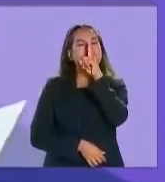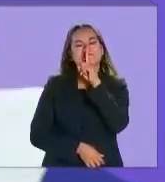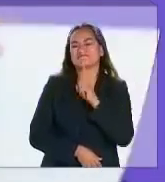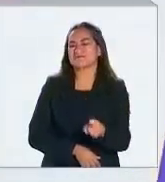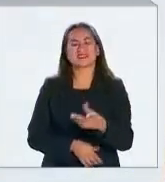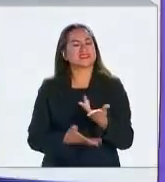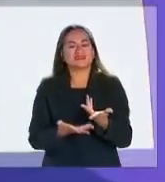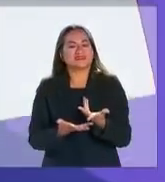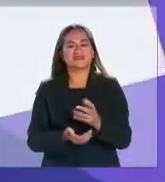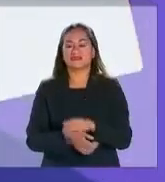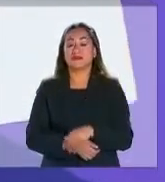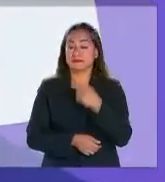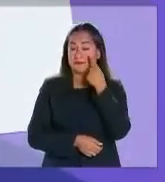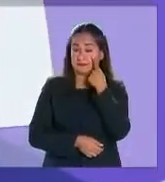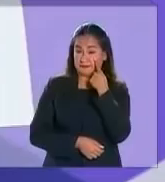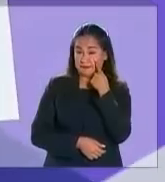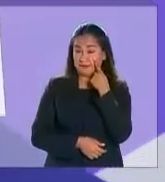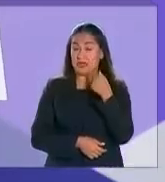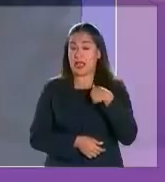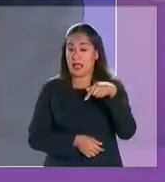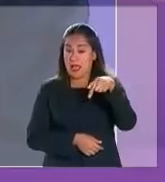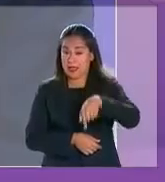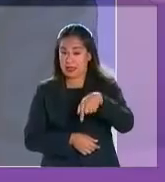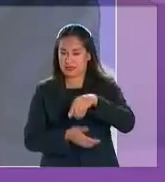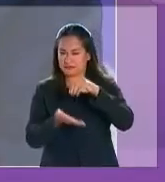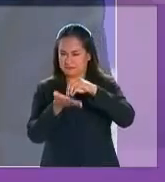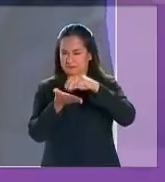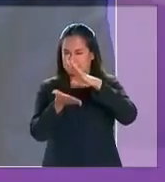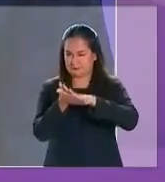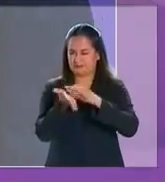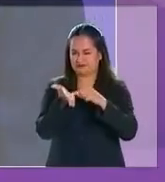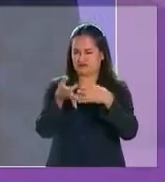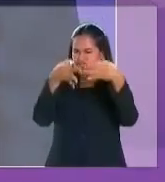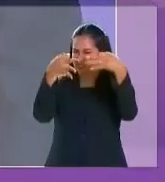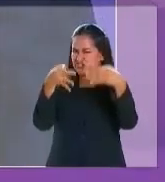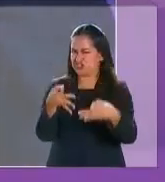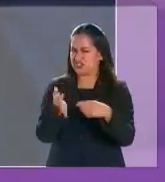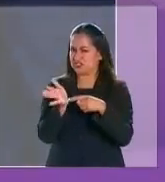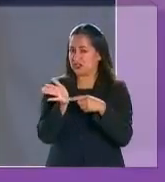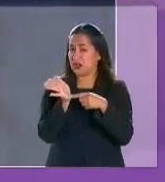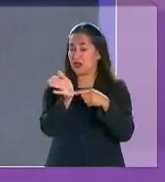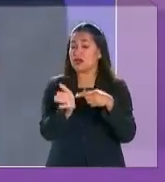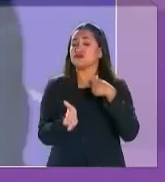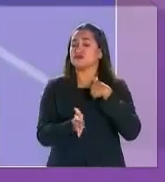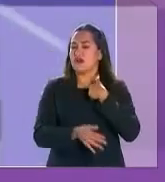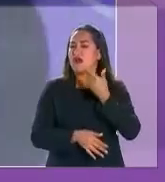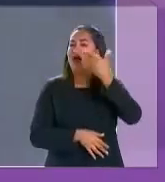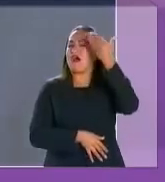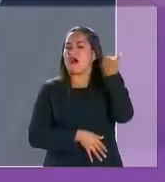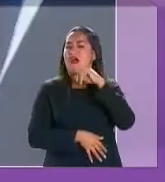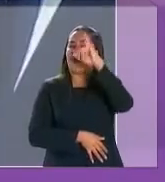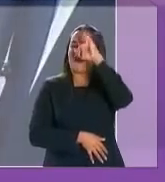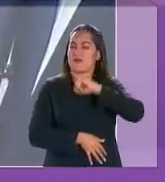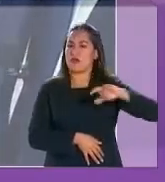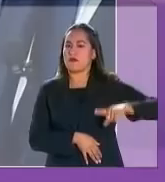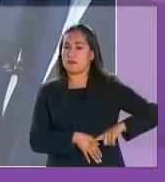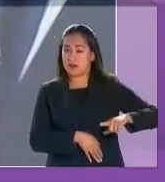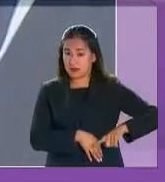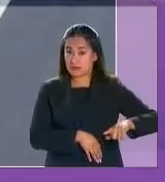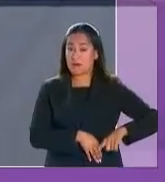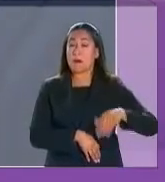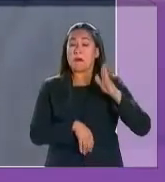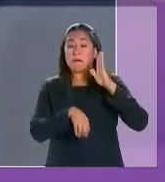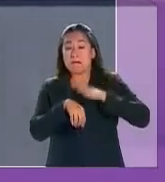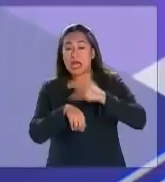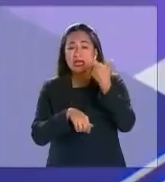aquí hay un dato oficial cuando fui jefe de gobierno en la ciudad de méxico fue cuando más inversión